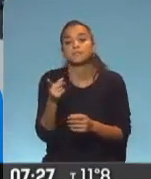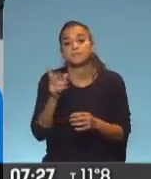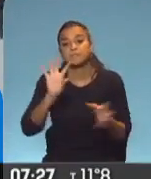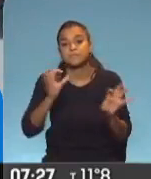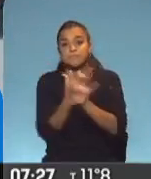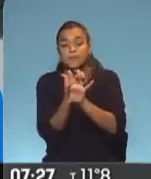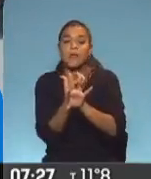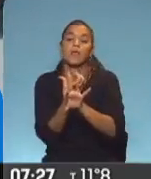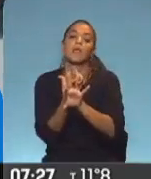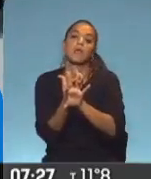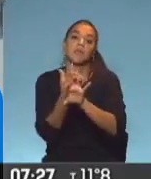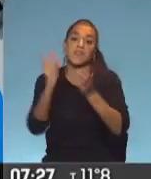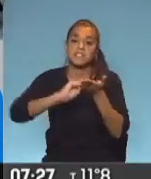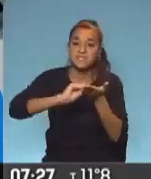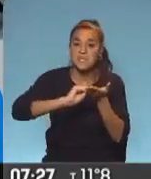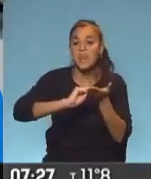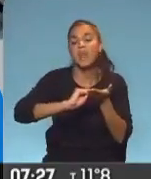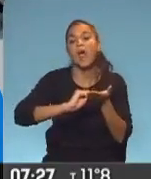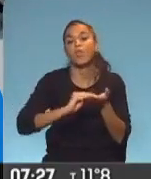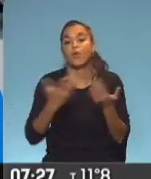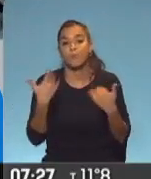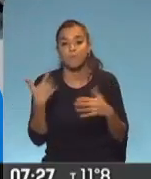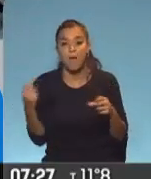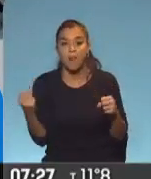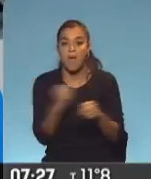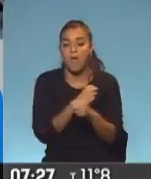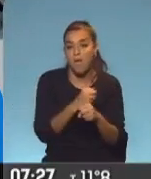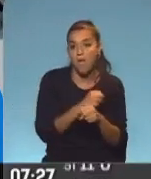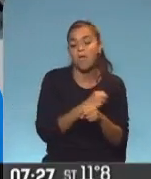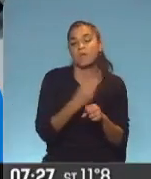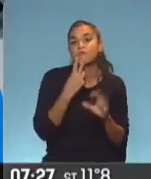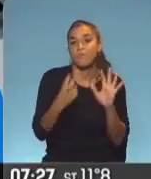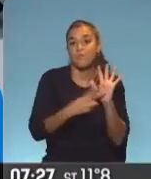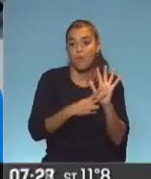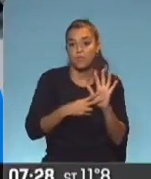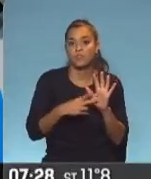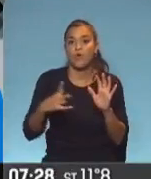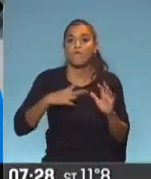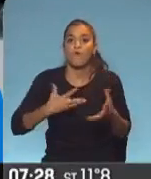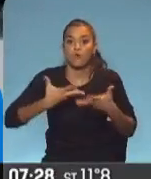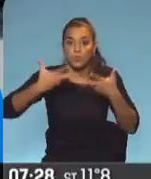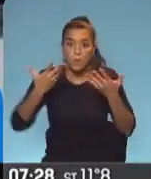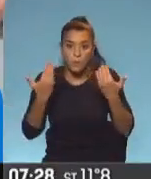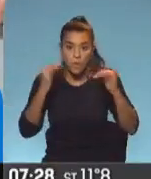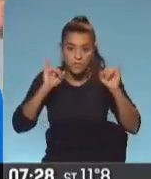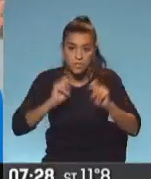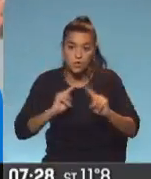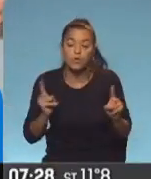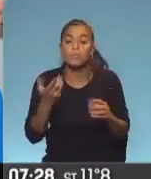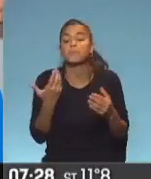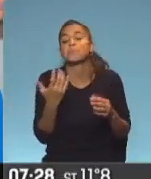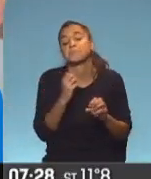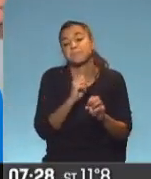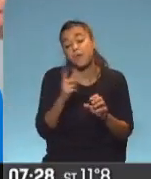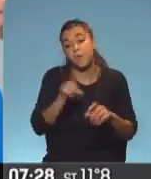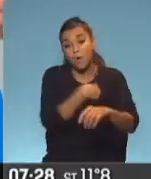del Senado por videoconferencia para sancionar el impuesto a las grandes fortunas podría o no ser válida. Mal podría decirle